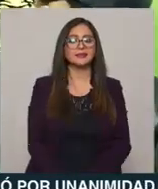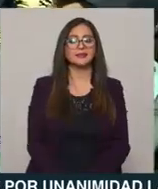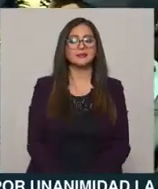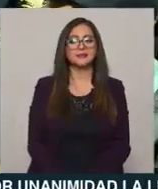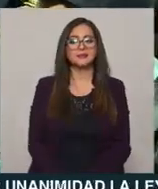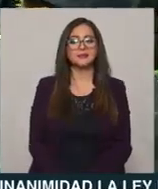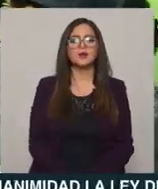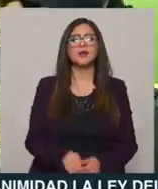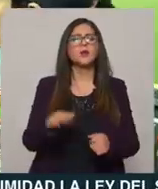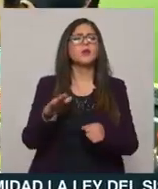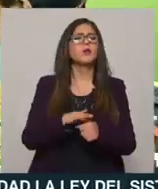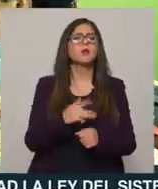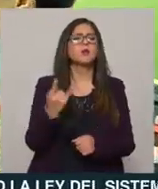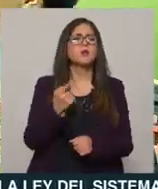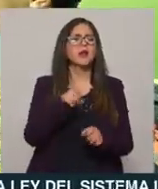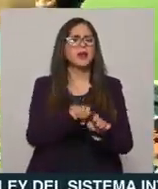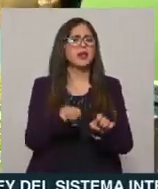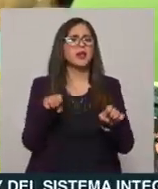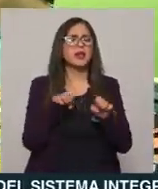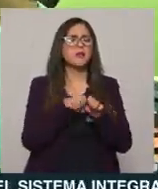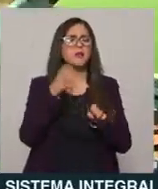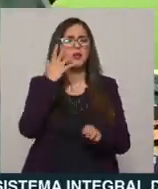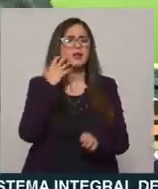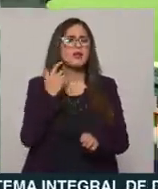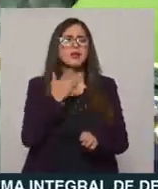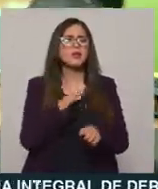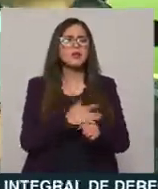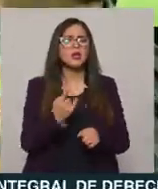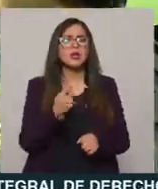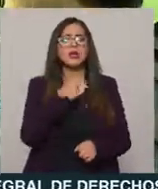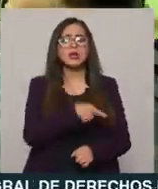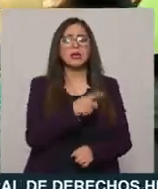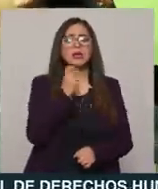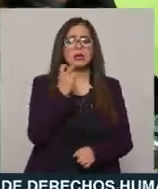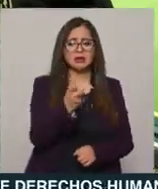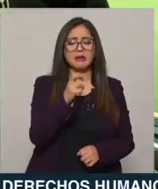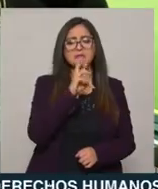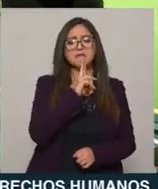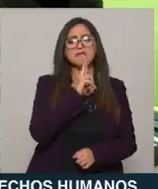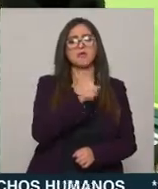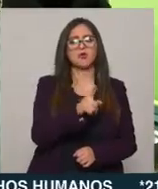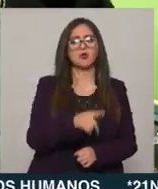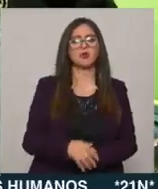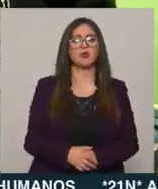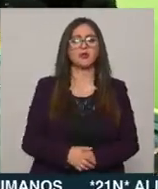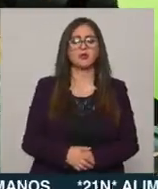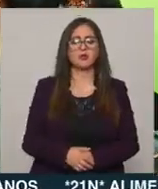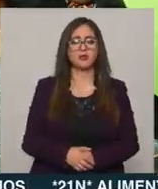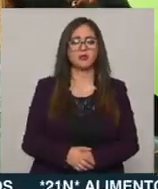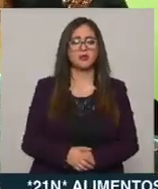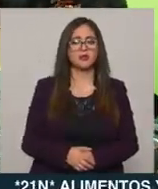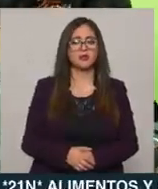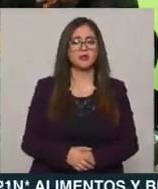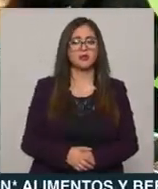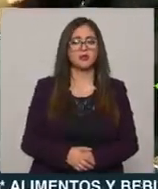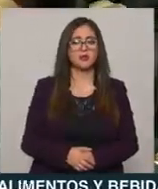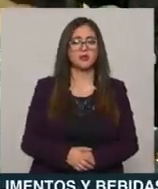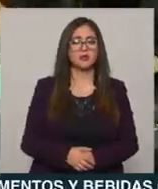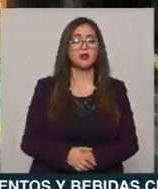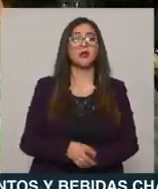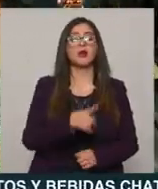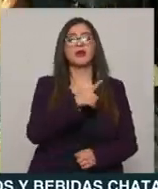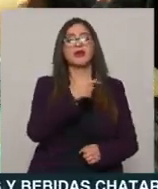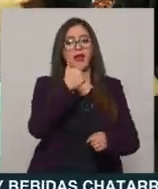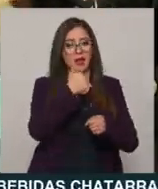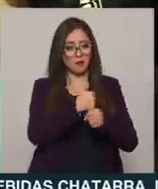¿Por qué Tigres? ¿Por qué le van a los Tigres, chicos? A ver, Porque son mejores. ¿sí? Sí. Nuestro abuelito, mi abuelito y sus